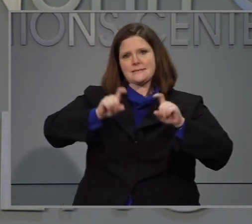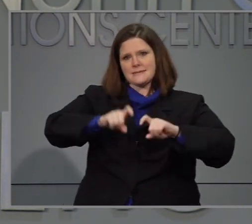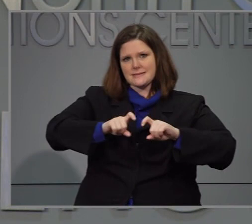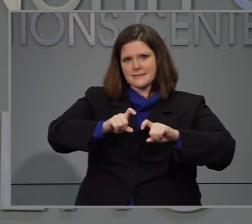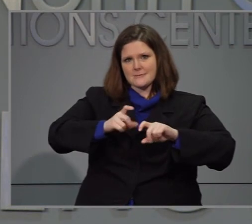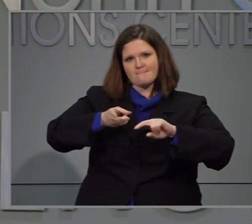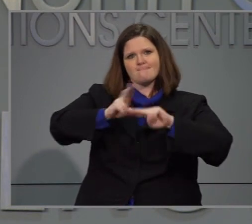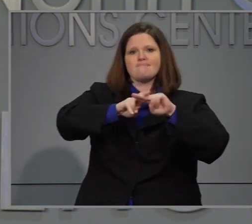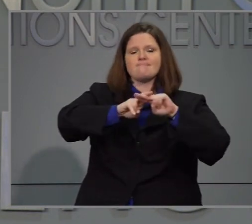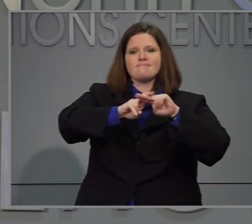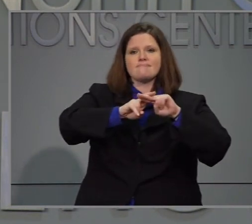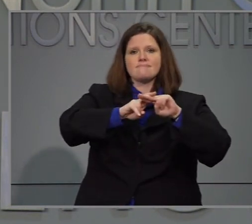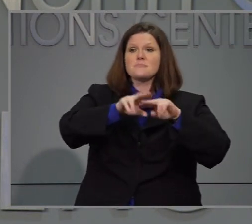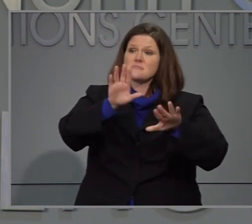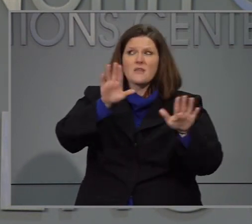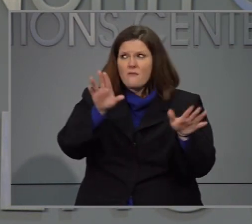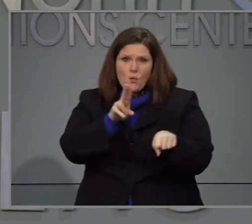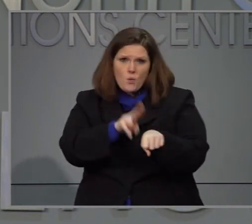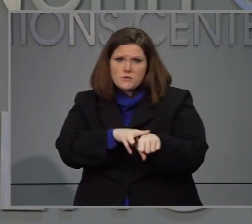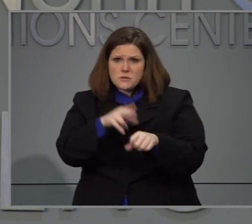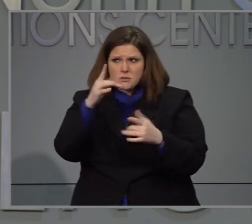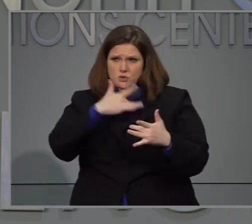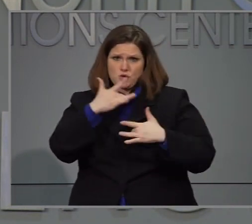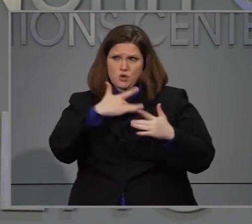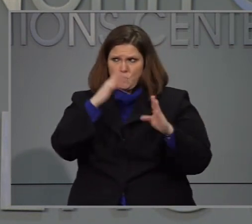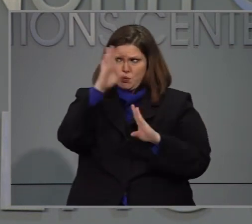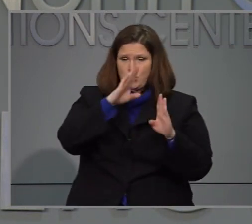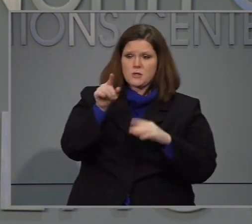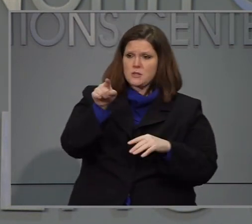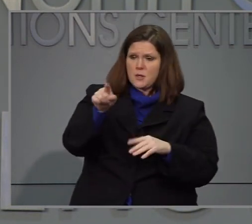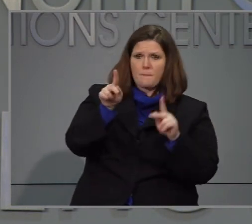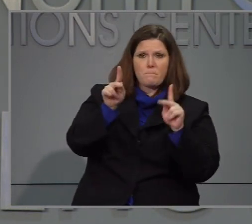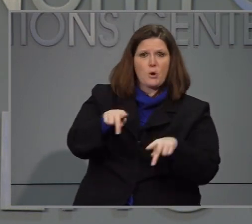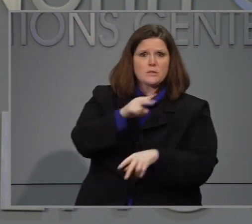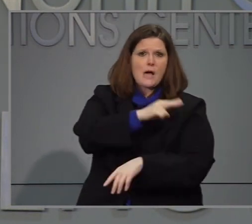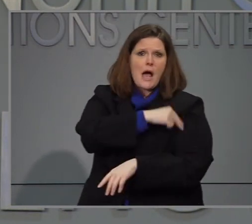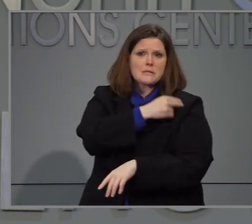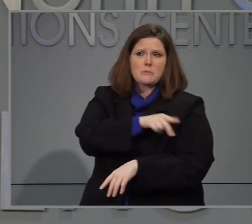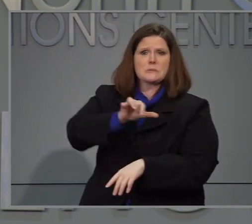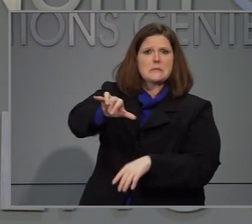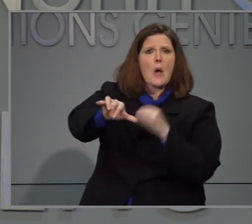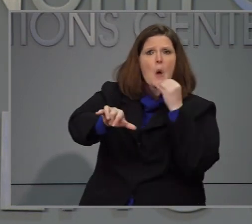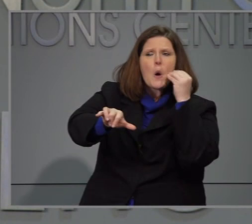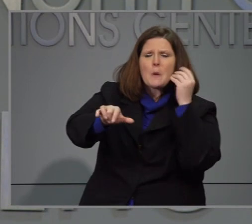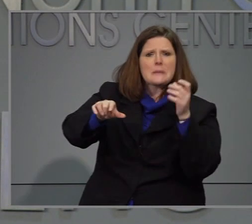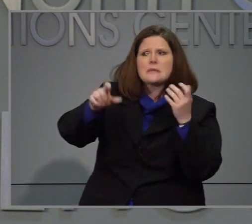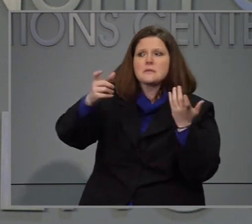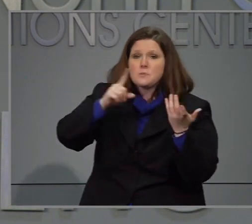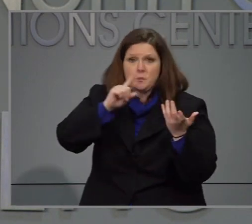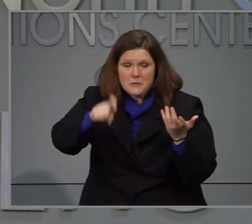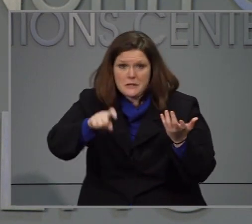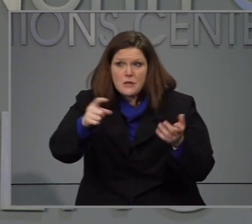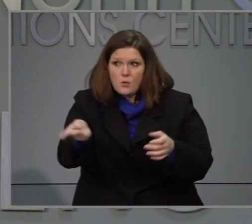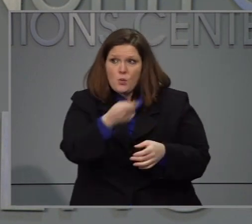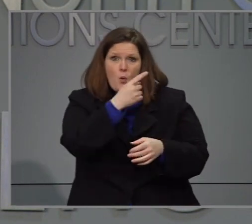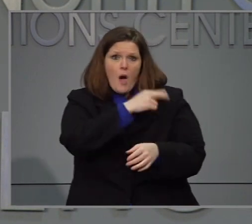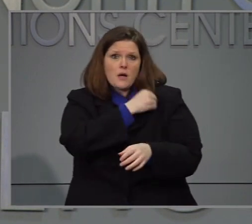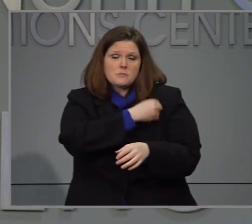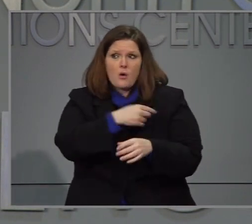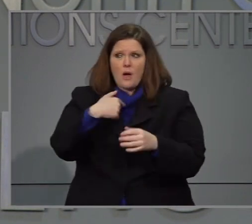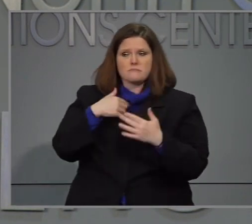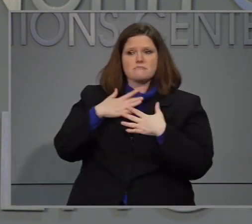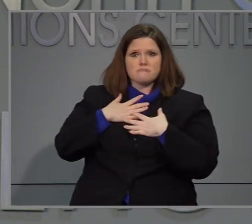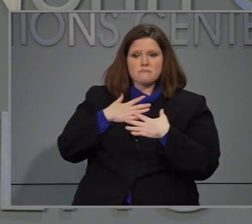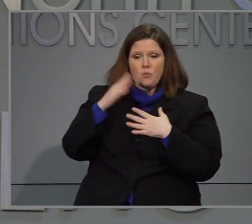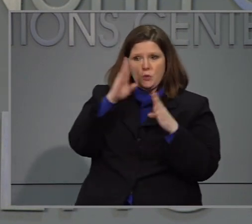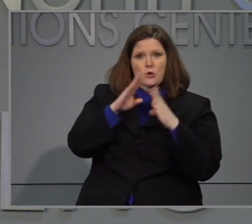número de pruebas y siempre estamos preocupados de que si alguien necesita estar hospitalizados y que no vayan. La